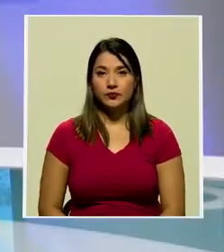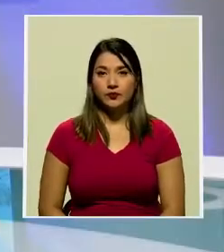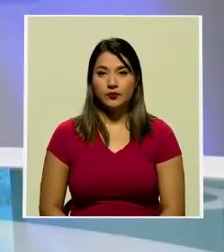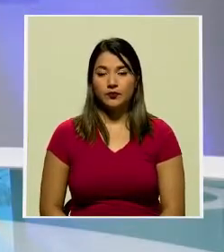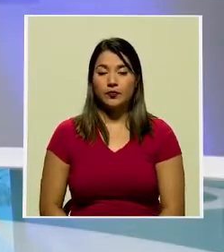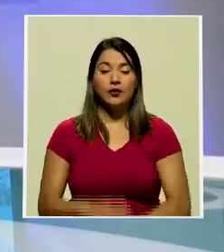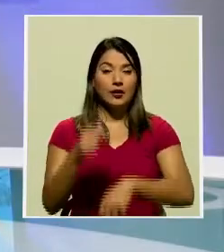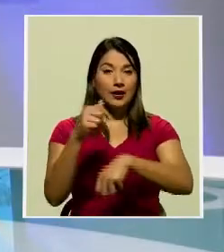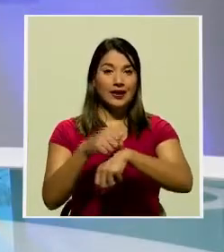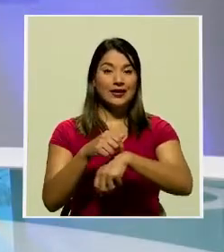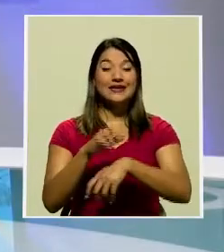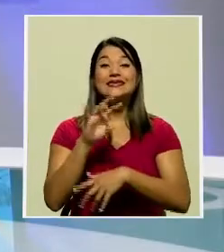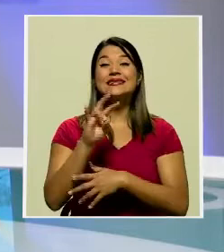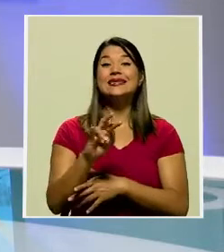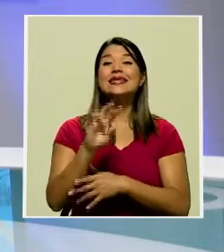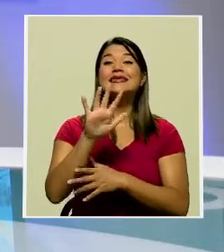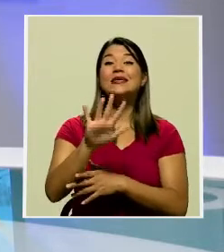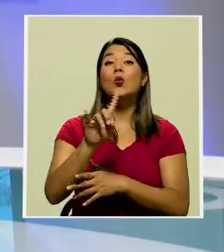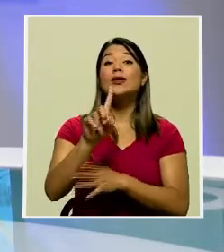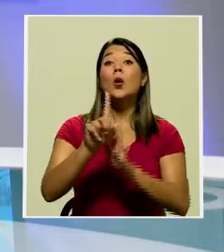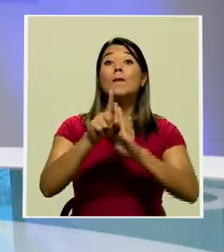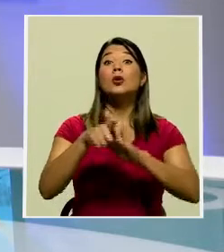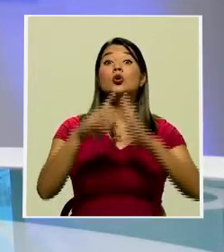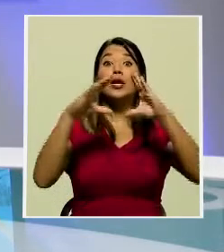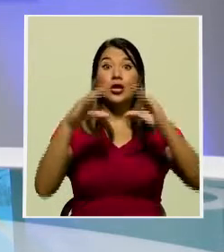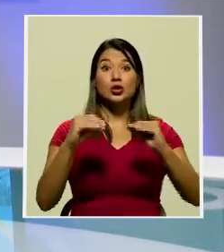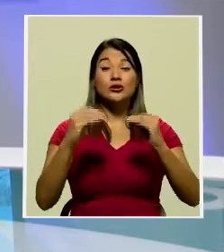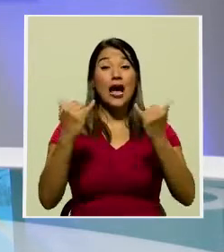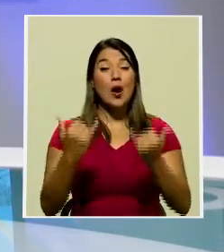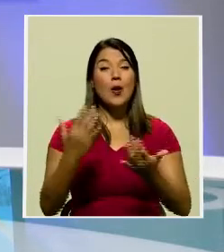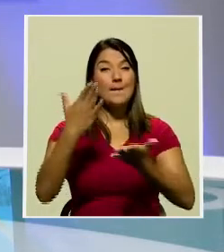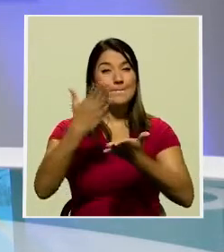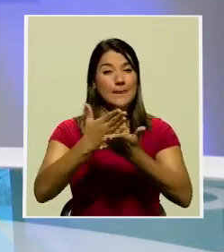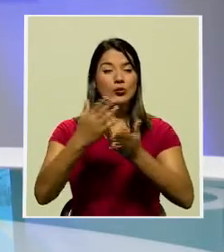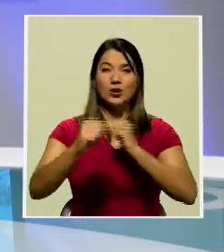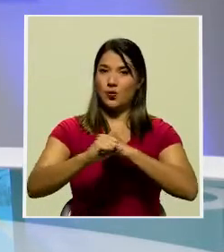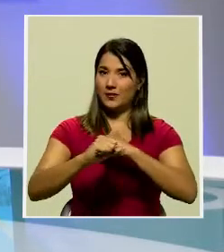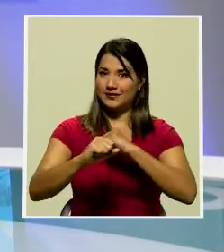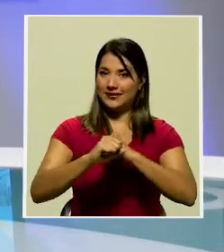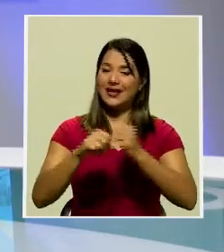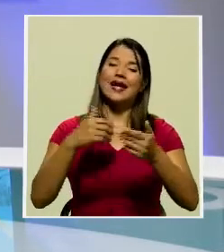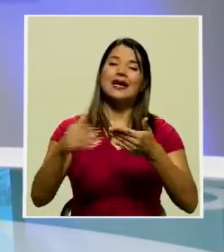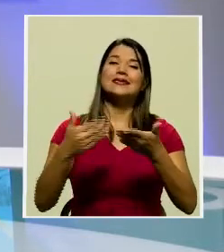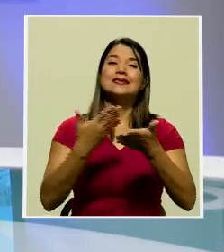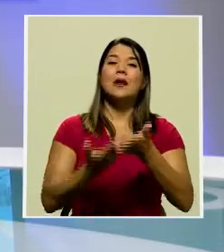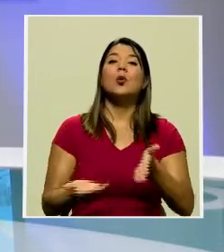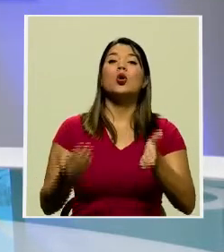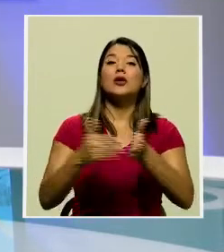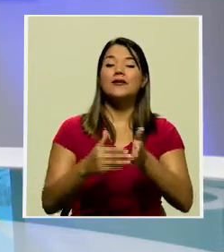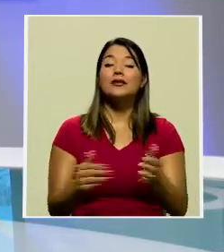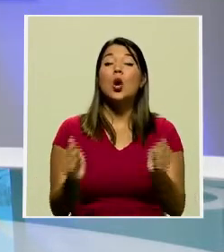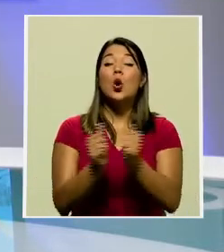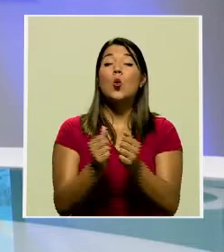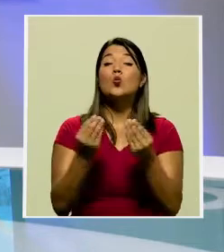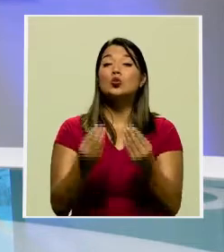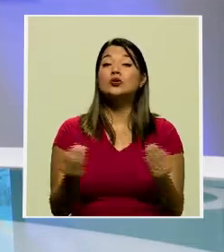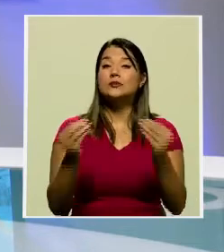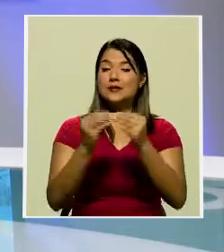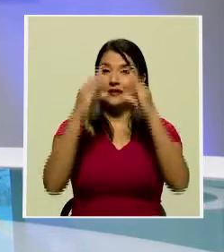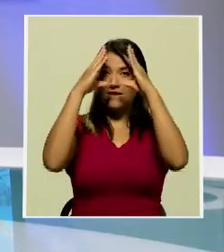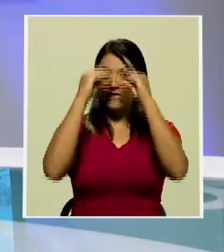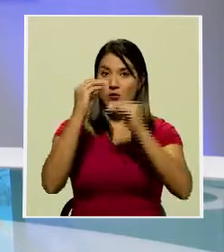A las 7 de la noche con 51 minutos hacemos una pausa comercial y ya regresamos con mucha